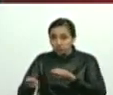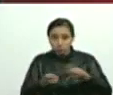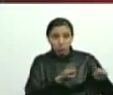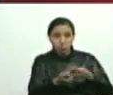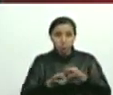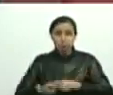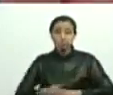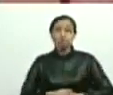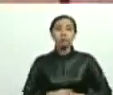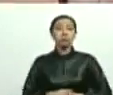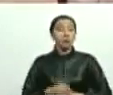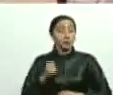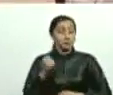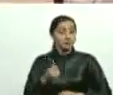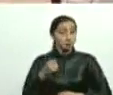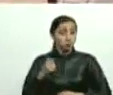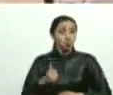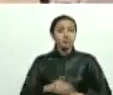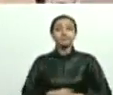Son pocas.